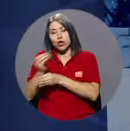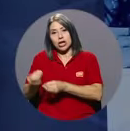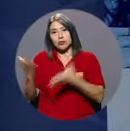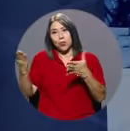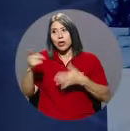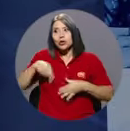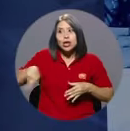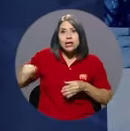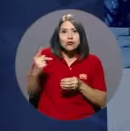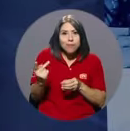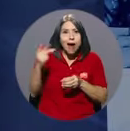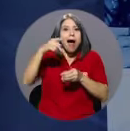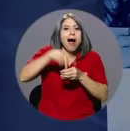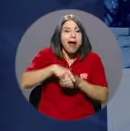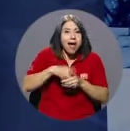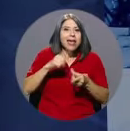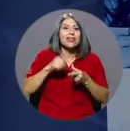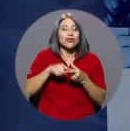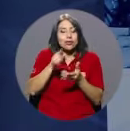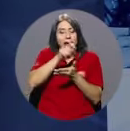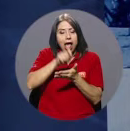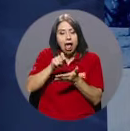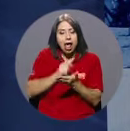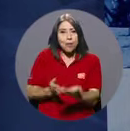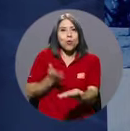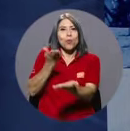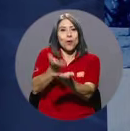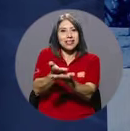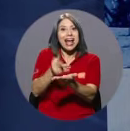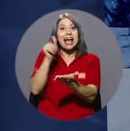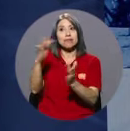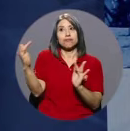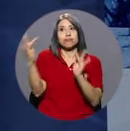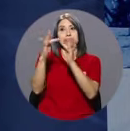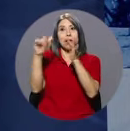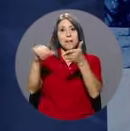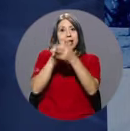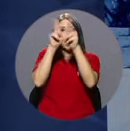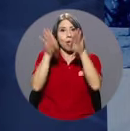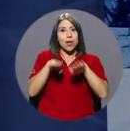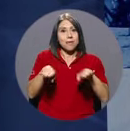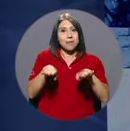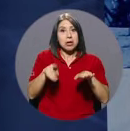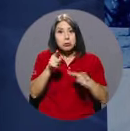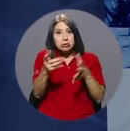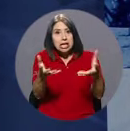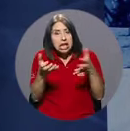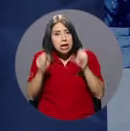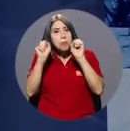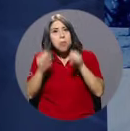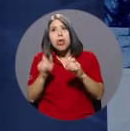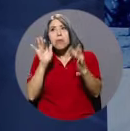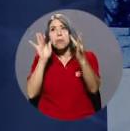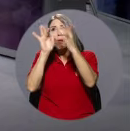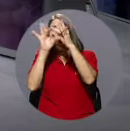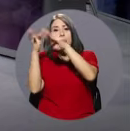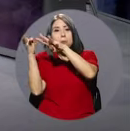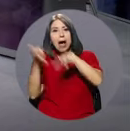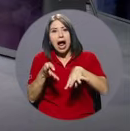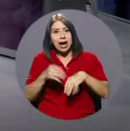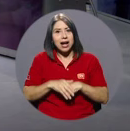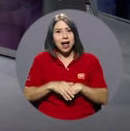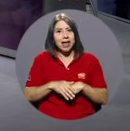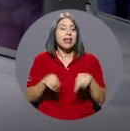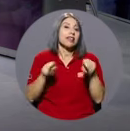funcionarios públicos, y sacamos la propuesta que usted dice, está en nuestra página web de la escuela, y el que quiera puede bajarla, Hay